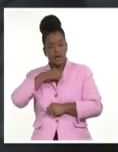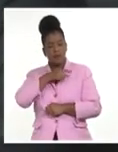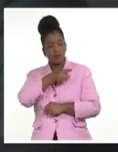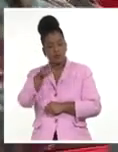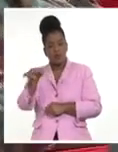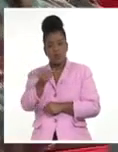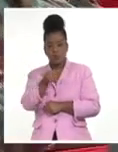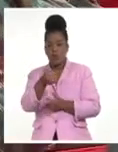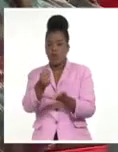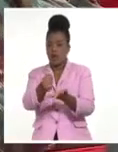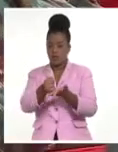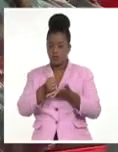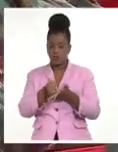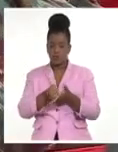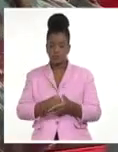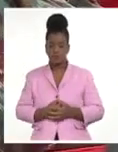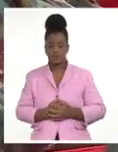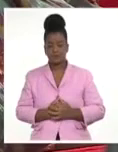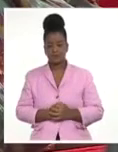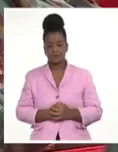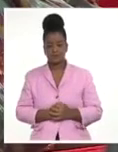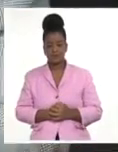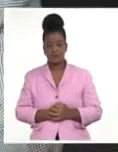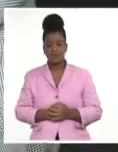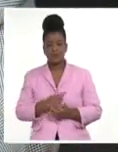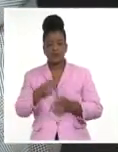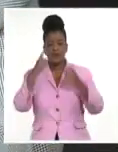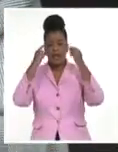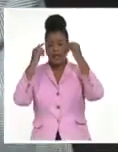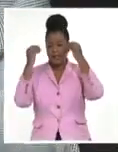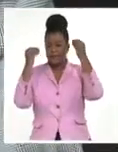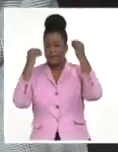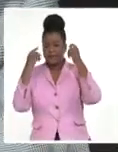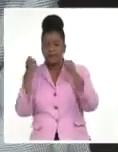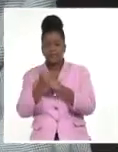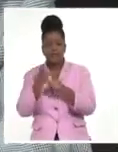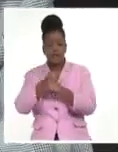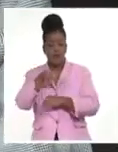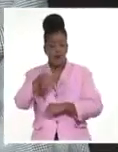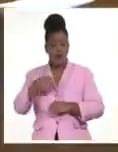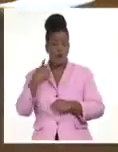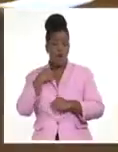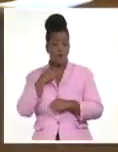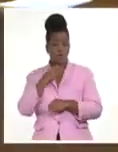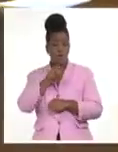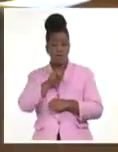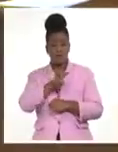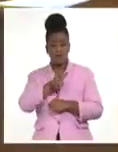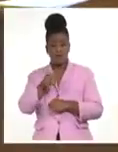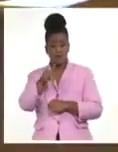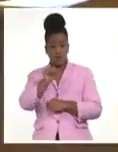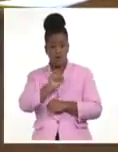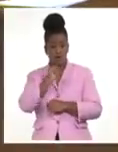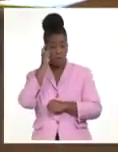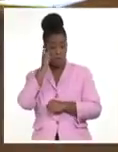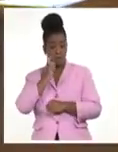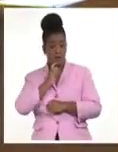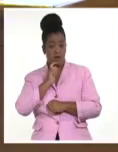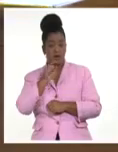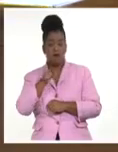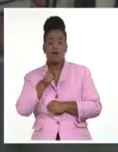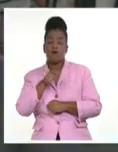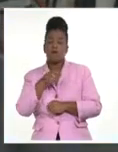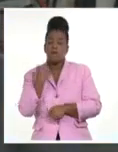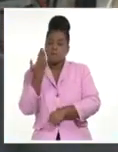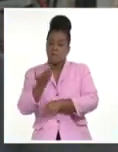el máximo. Al analizar los desafíos de los de batas blancas en el 2022, el premier cubano convocó a fortalecer el programa